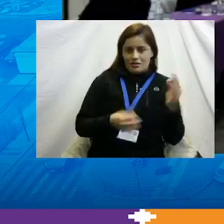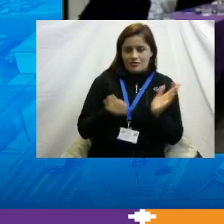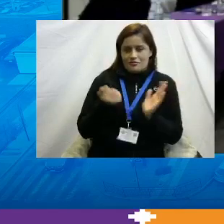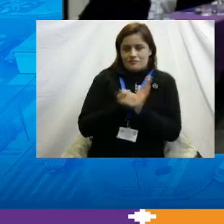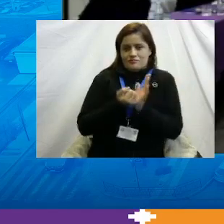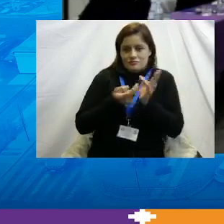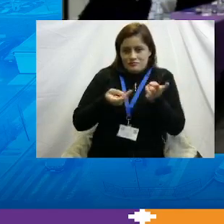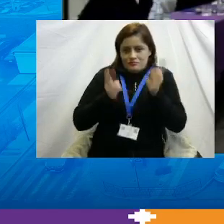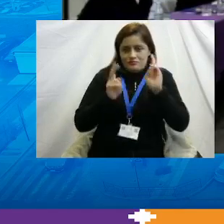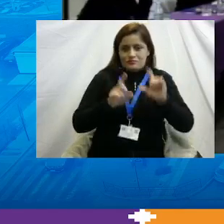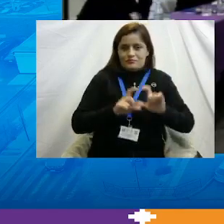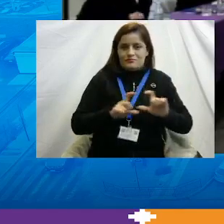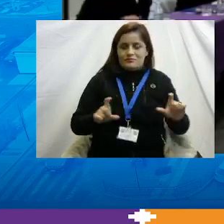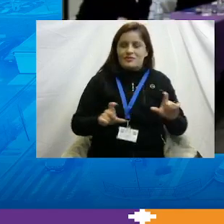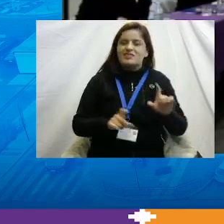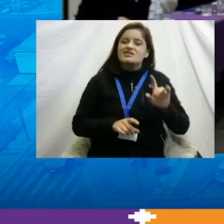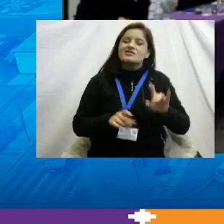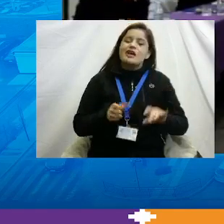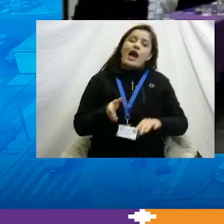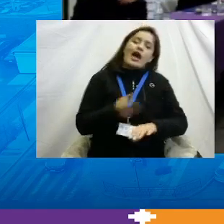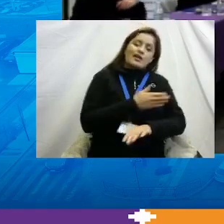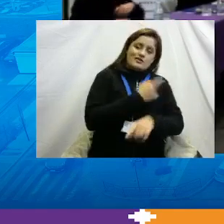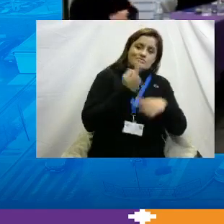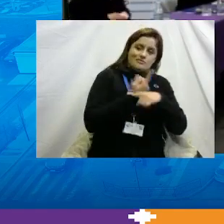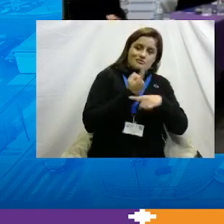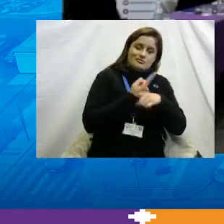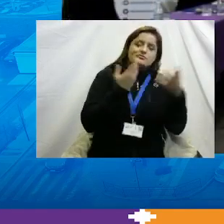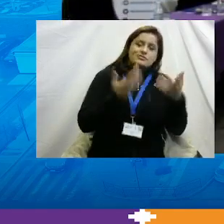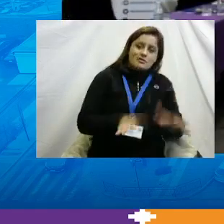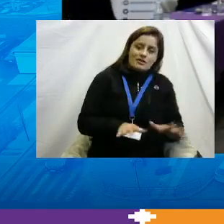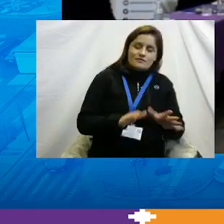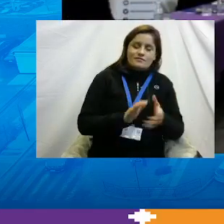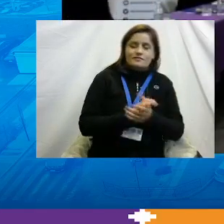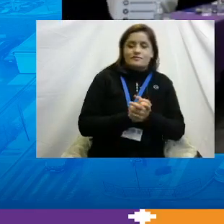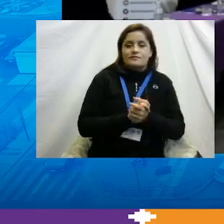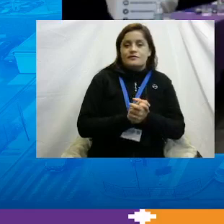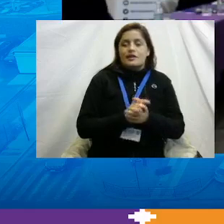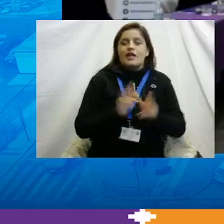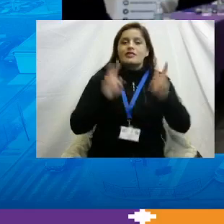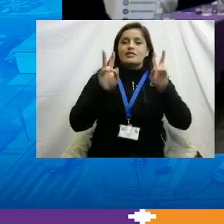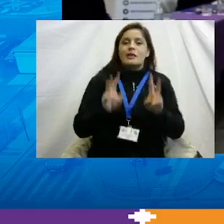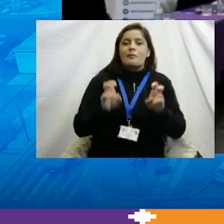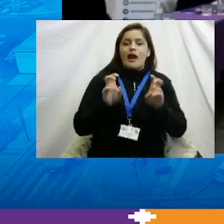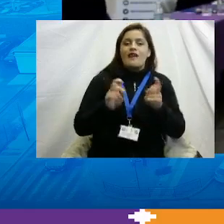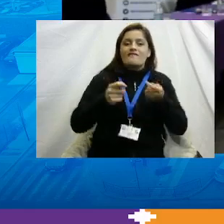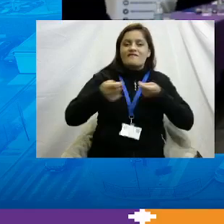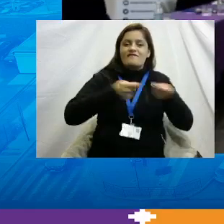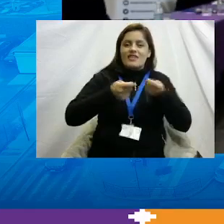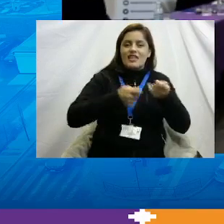visto en algún consejo anterior, a propósito de las patentes de alcoholes, que estaban